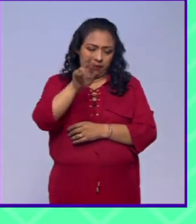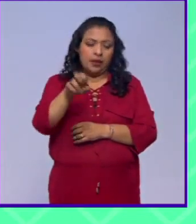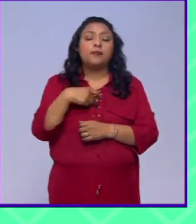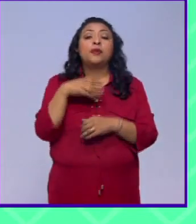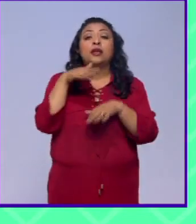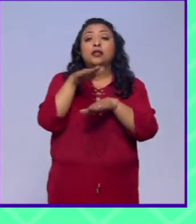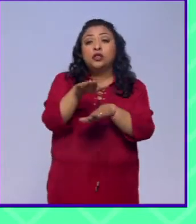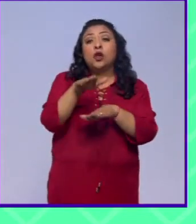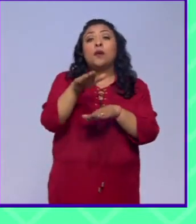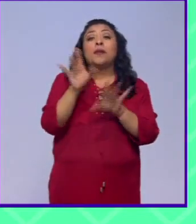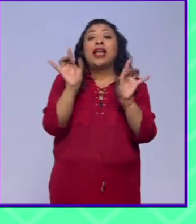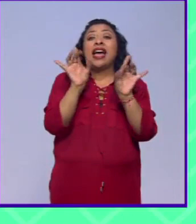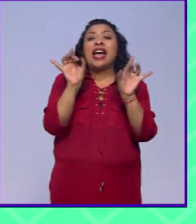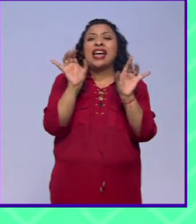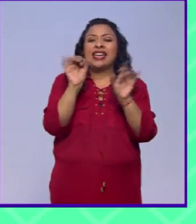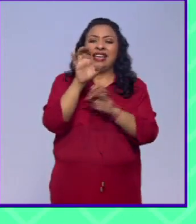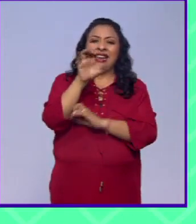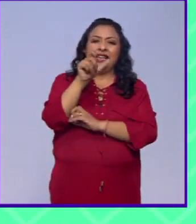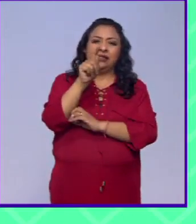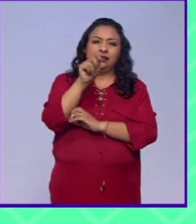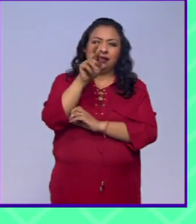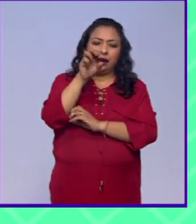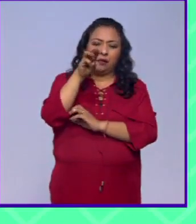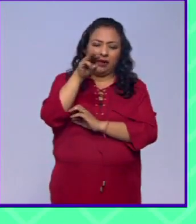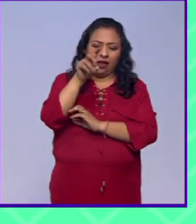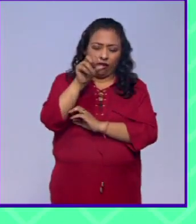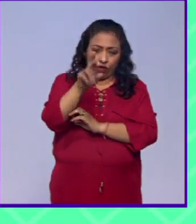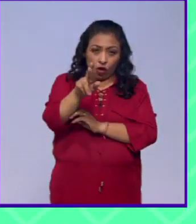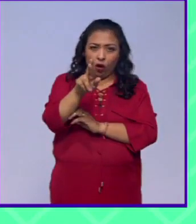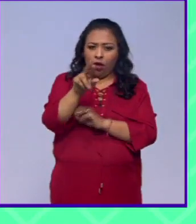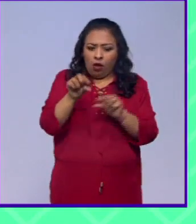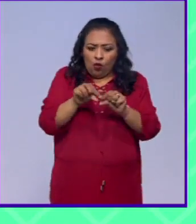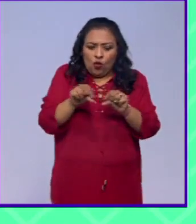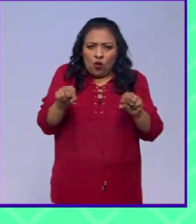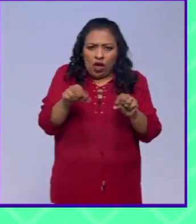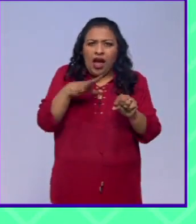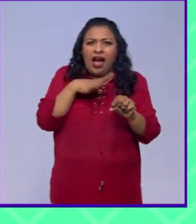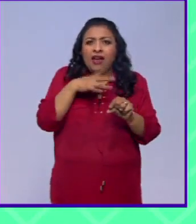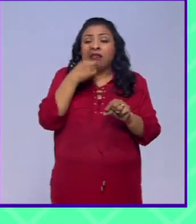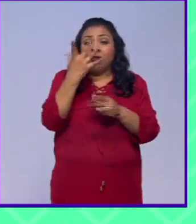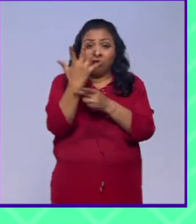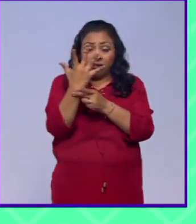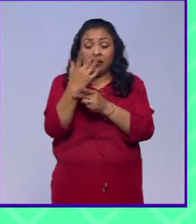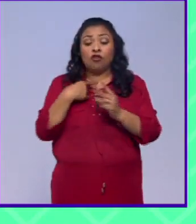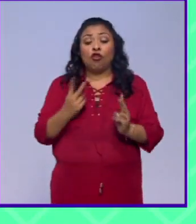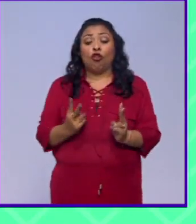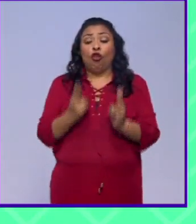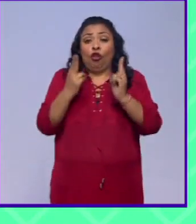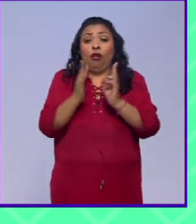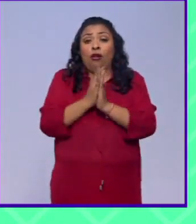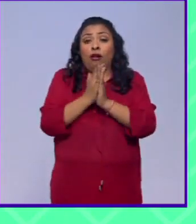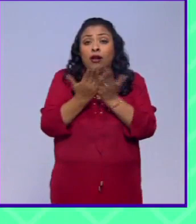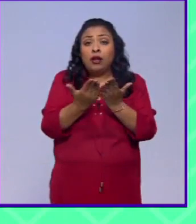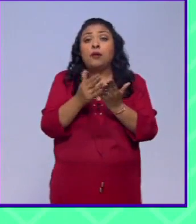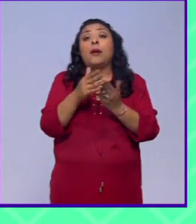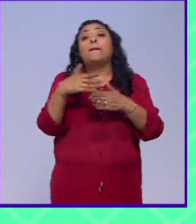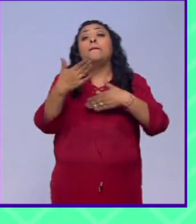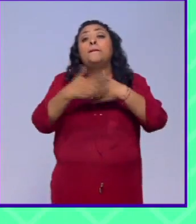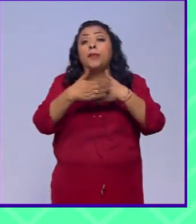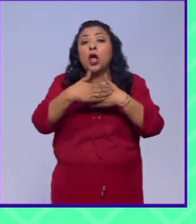sobre el Ángel Exterminador, a pie de página y tal, dice, fragmento de un libro por